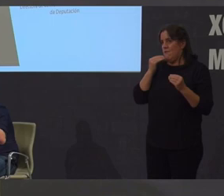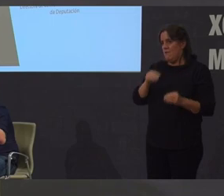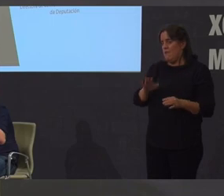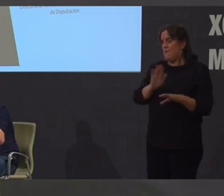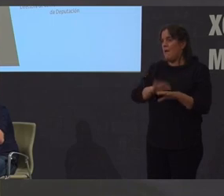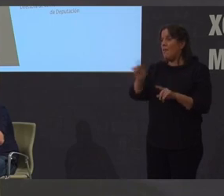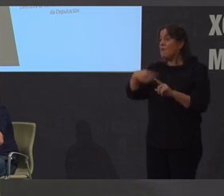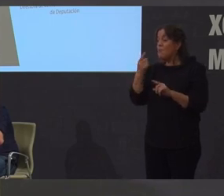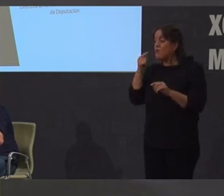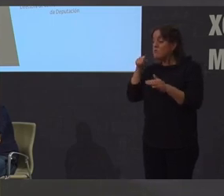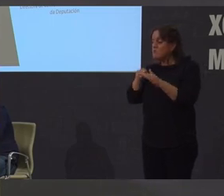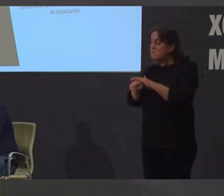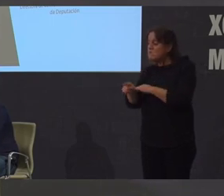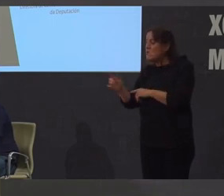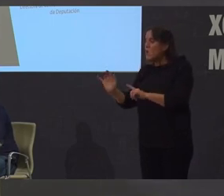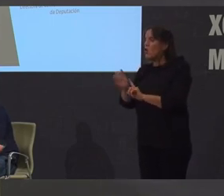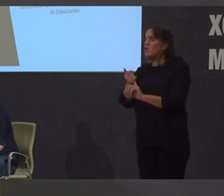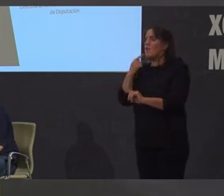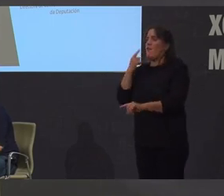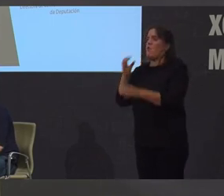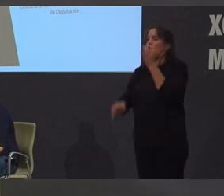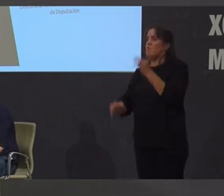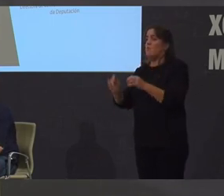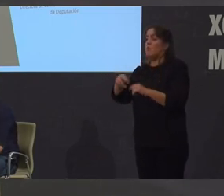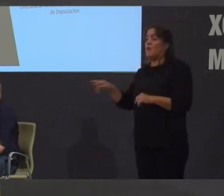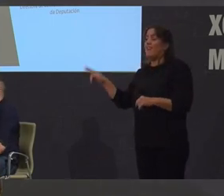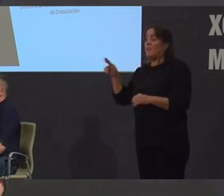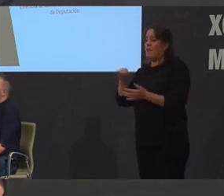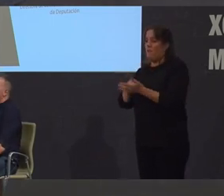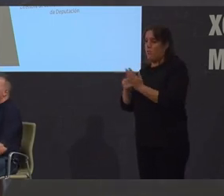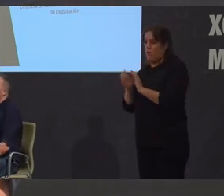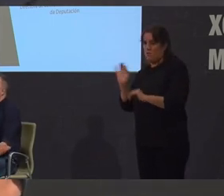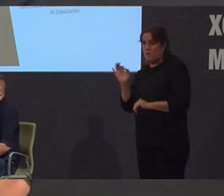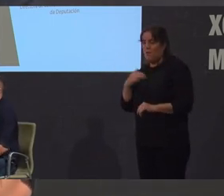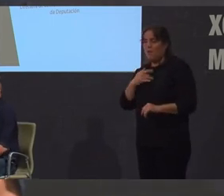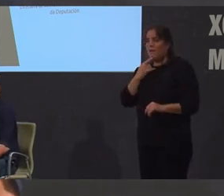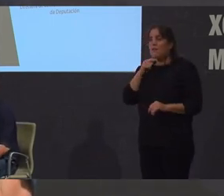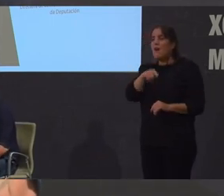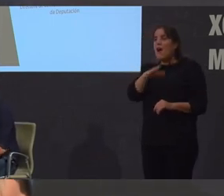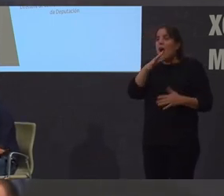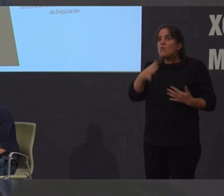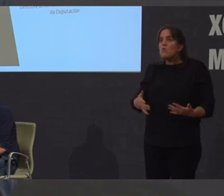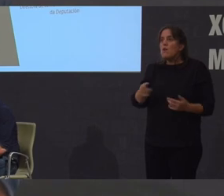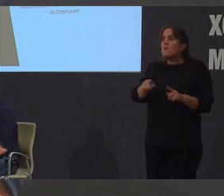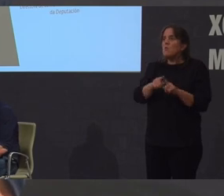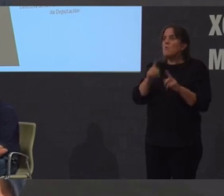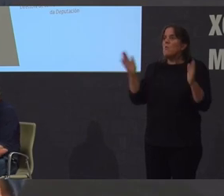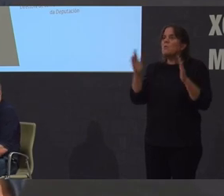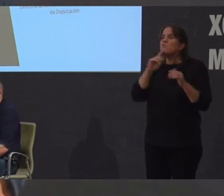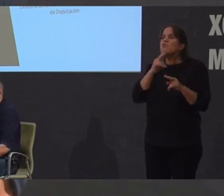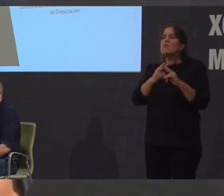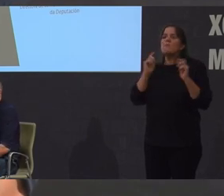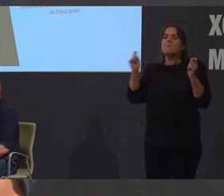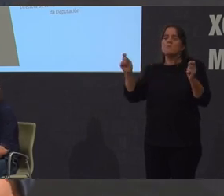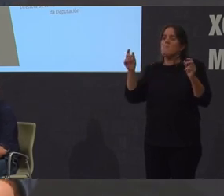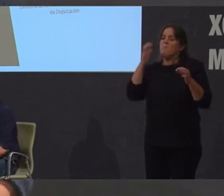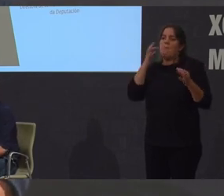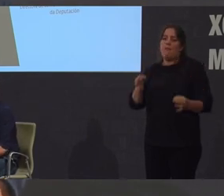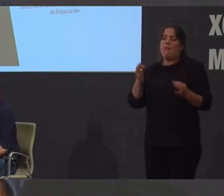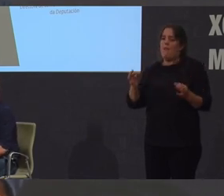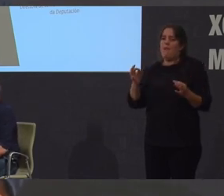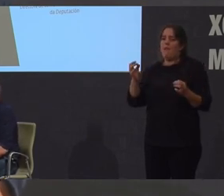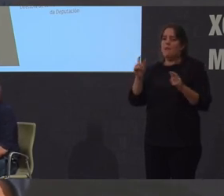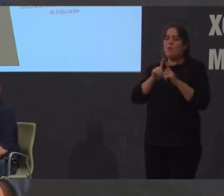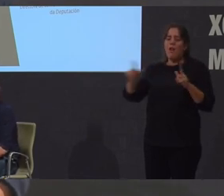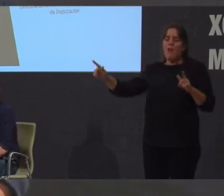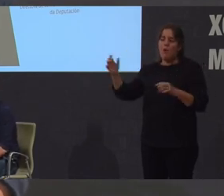poder encontrar después la justicia y posteriormente la reparación. Yo creo que estamos en el momento de la verdad. Estamos muy lejos de la justicia